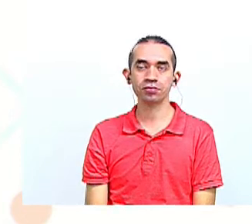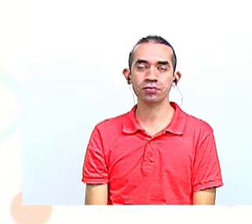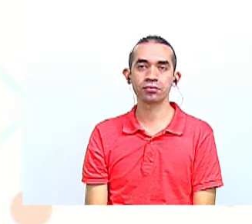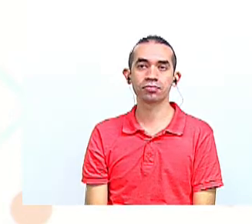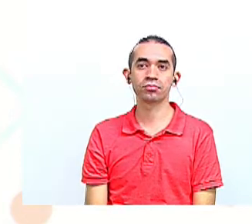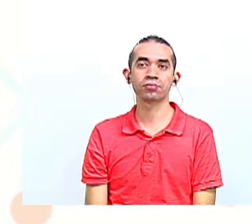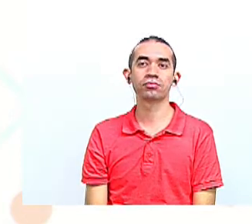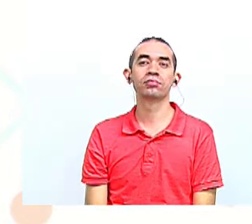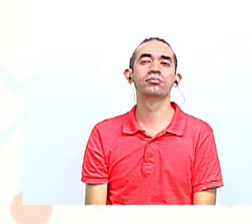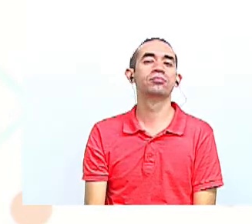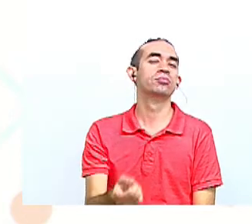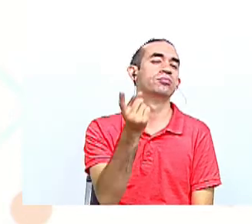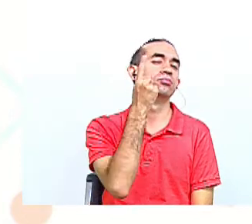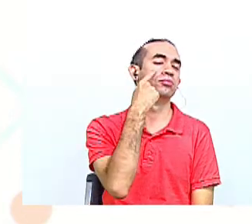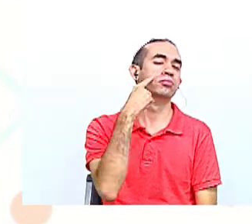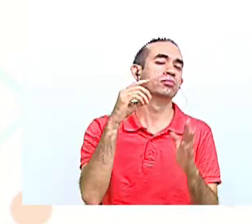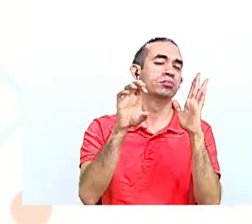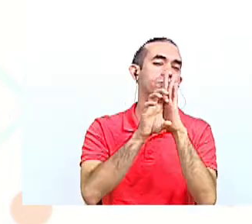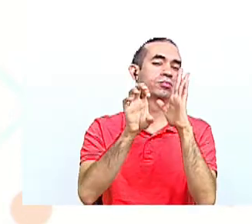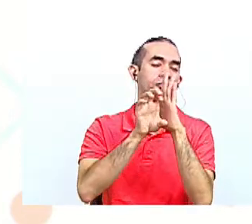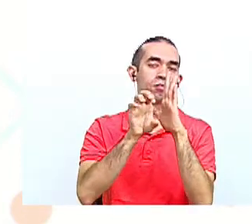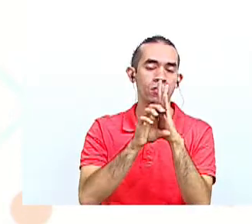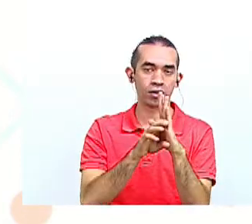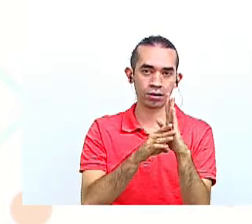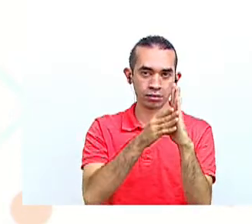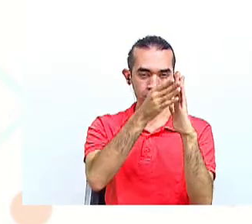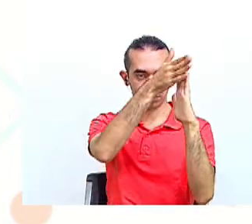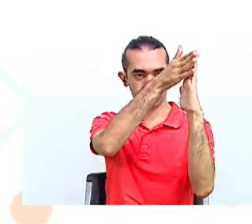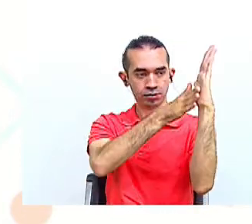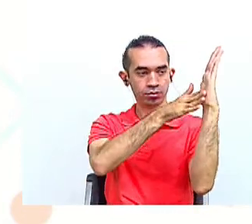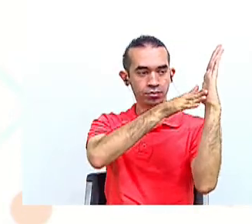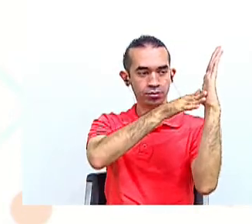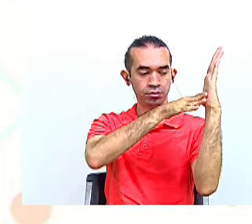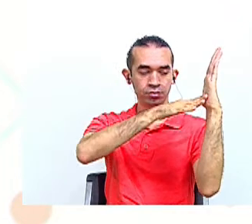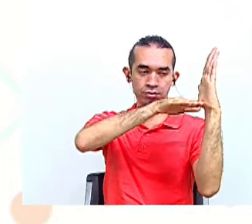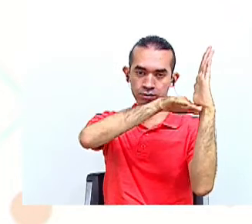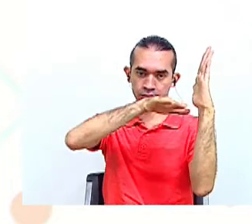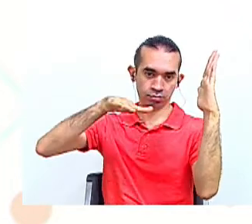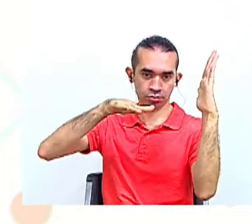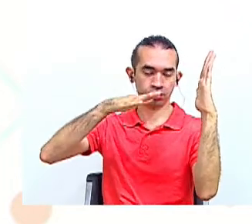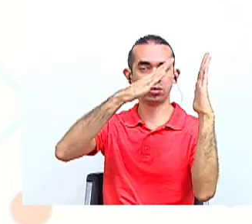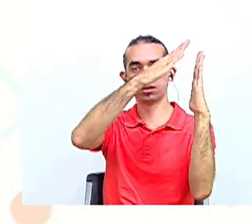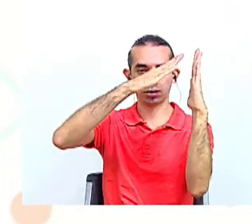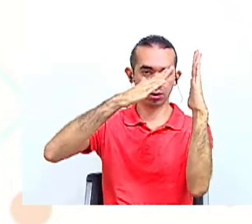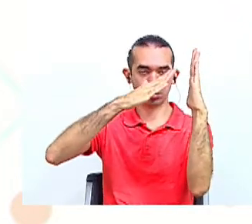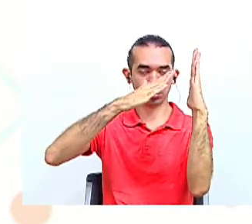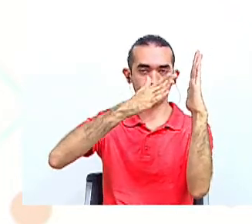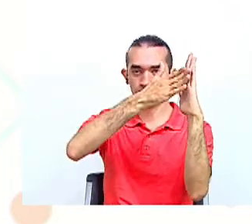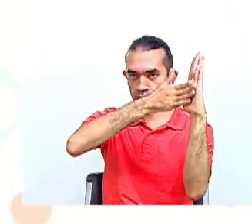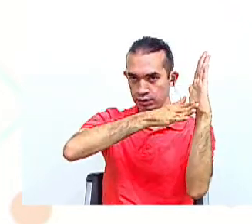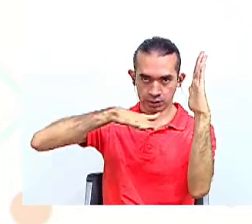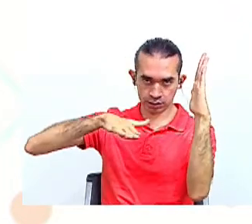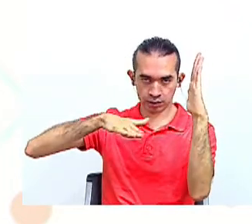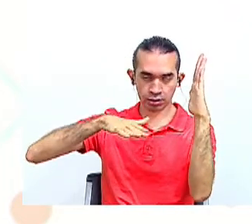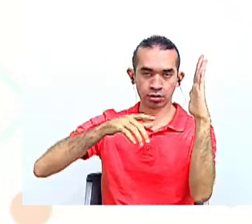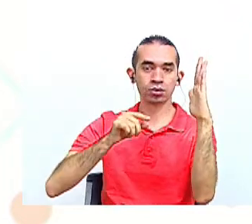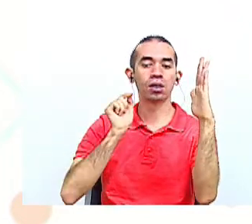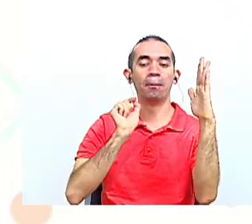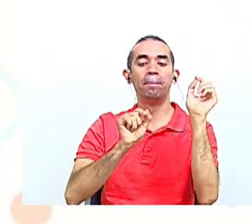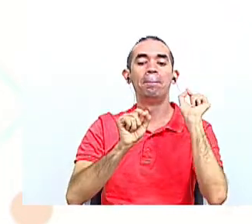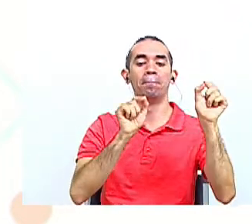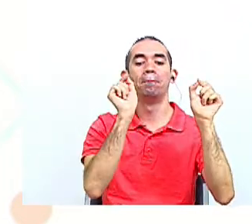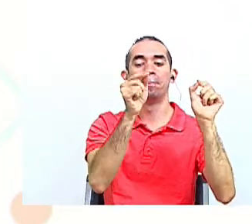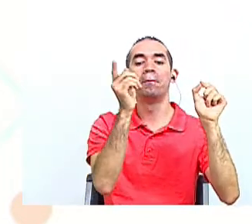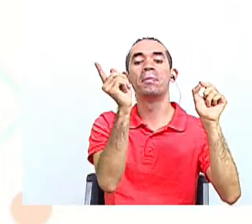¿Qué sucede cuando se obtiene el punto medio de cada lado de un triángulo rectángulo? Recordemos que el